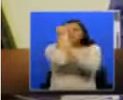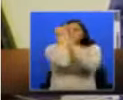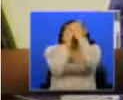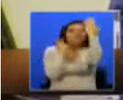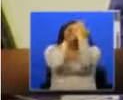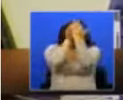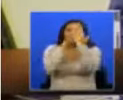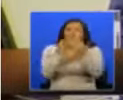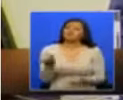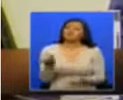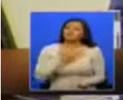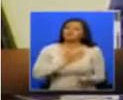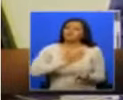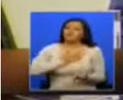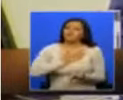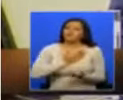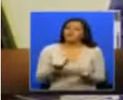caso,